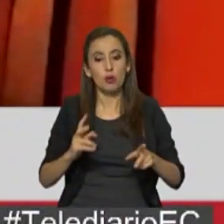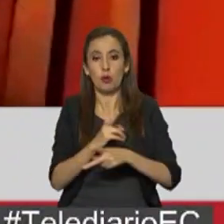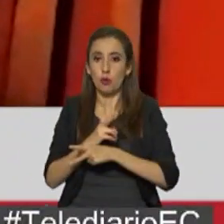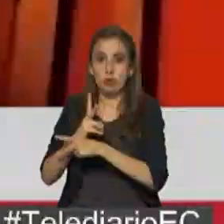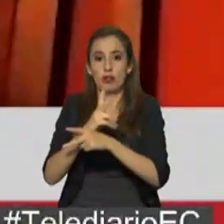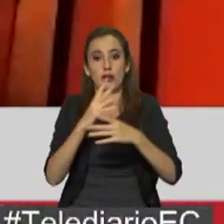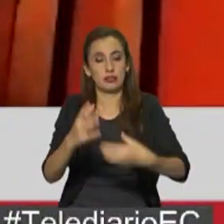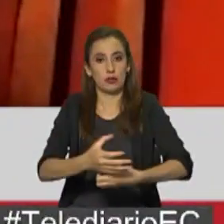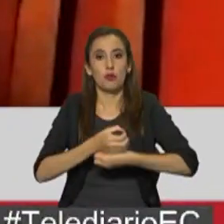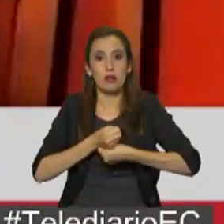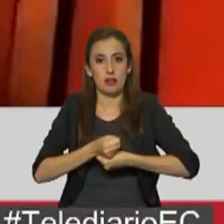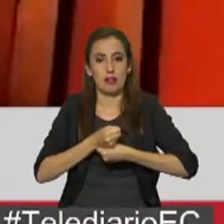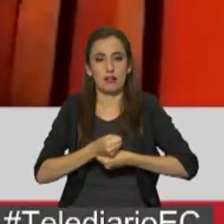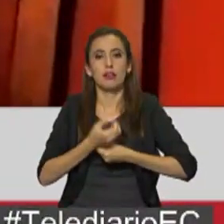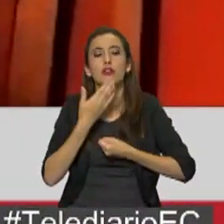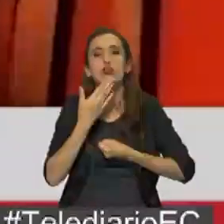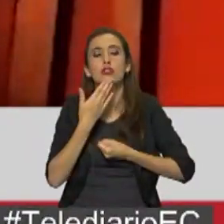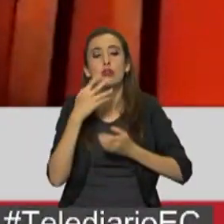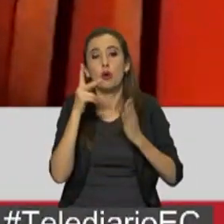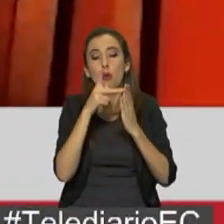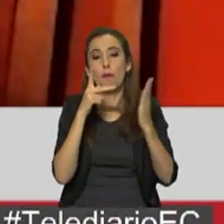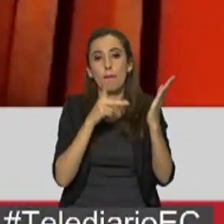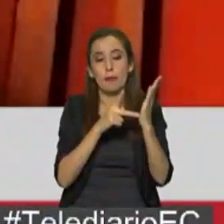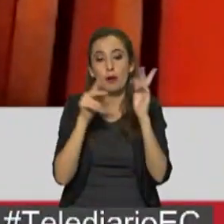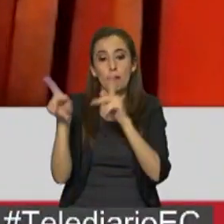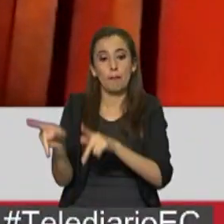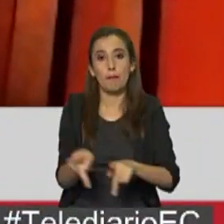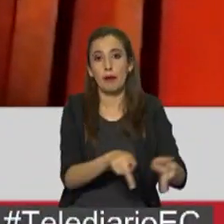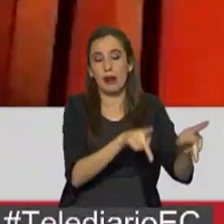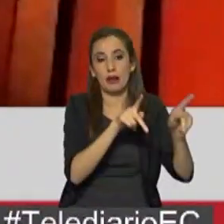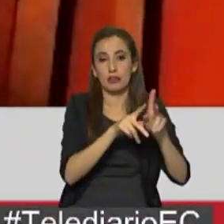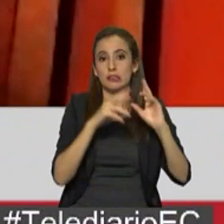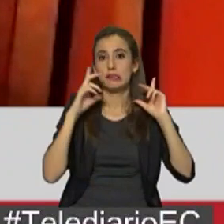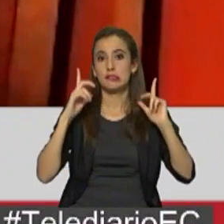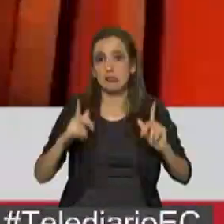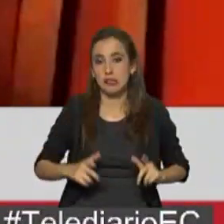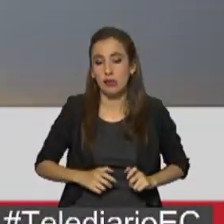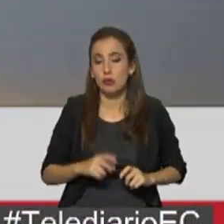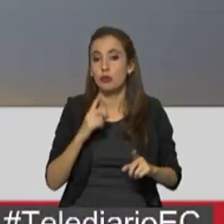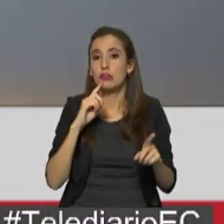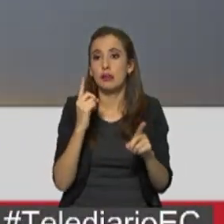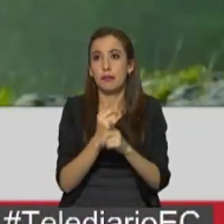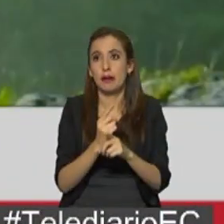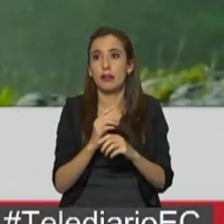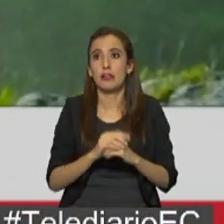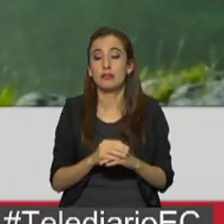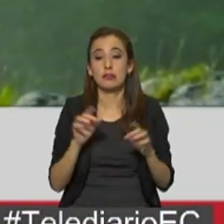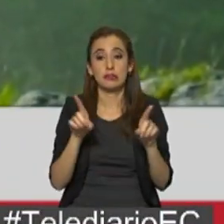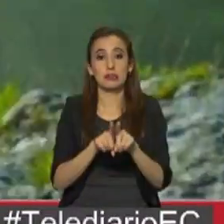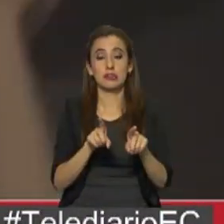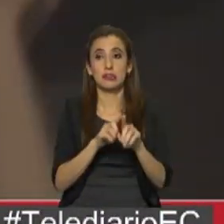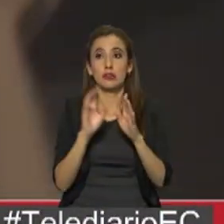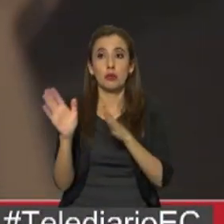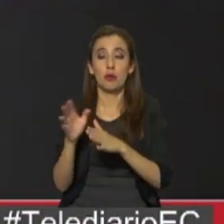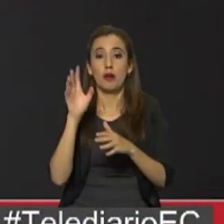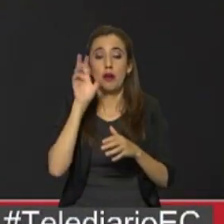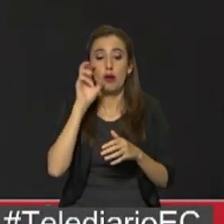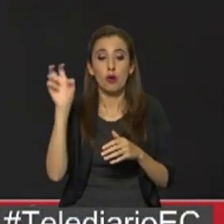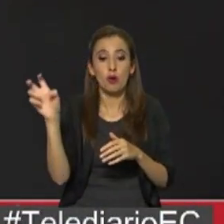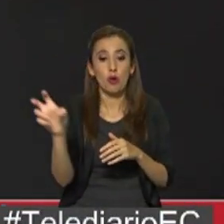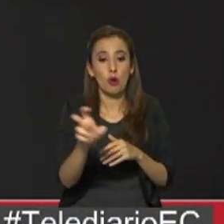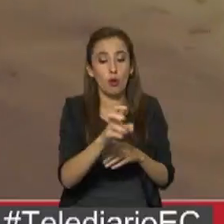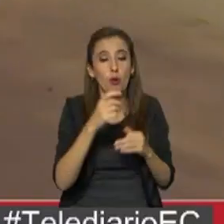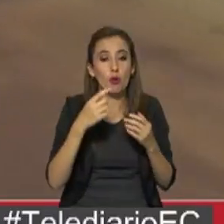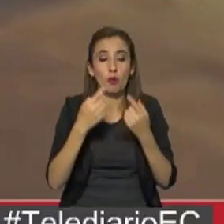oferta de higiene es real de nuestros destinos a la par el ministerio de turismo emprende la campaña